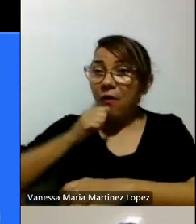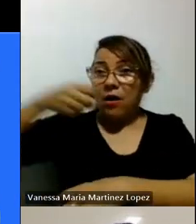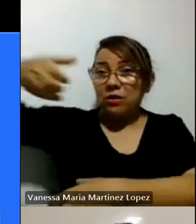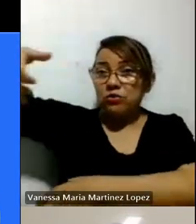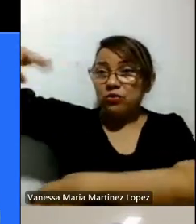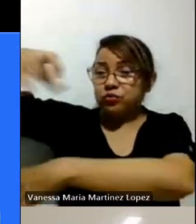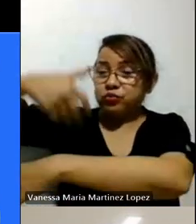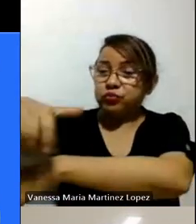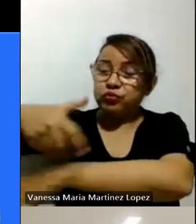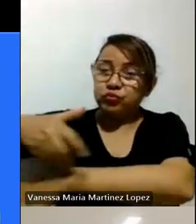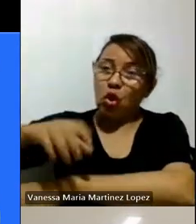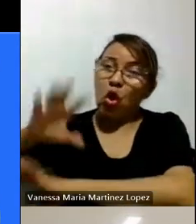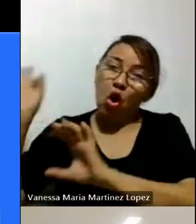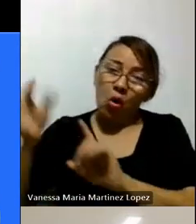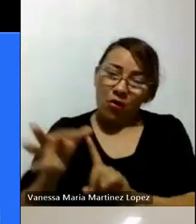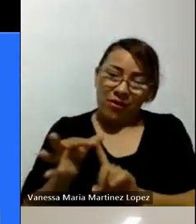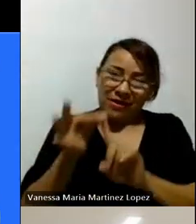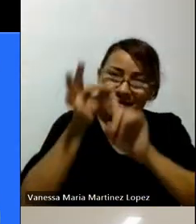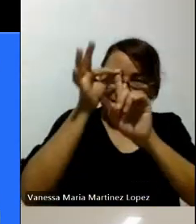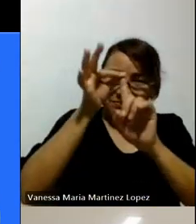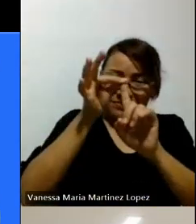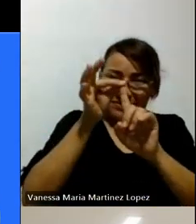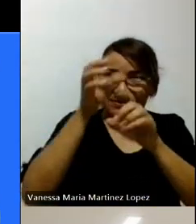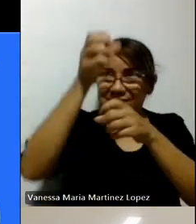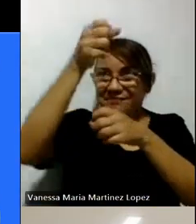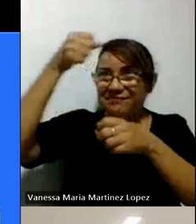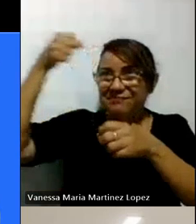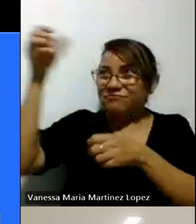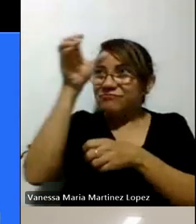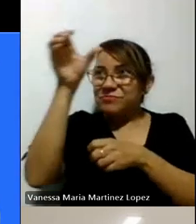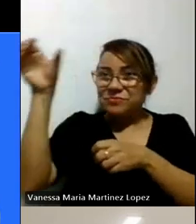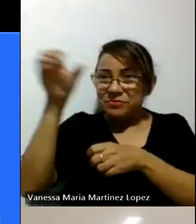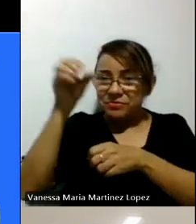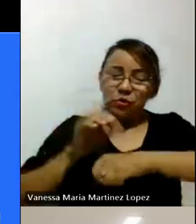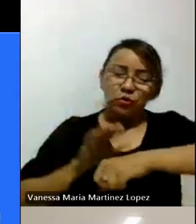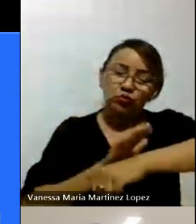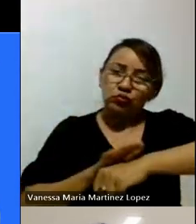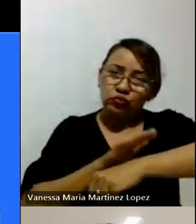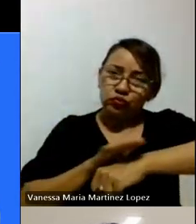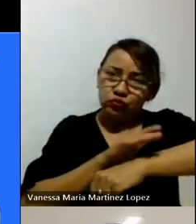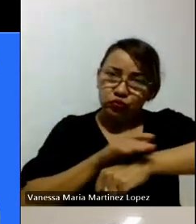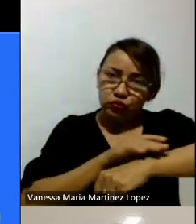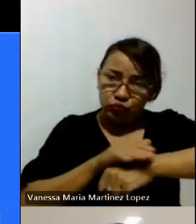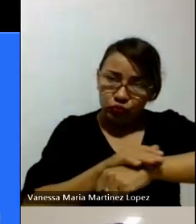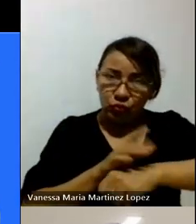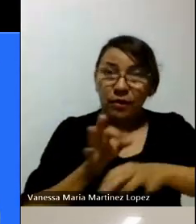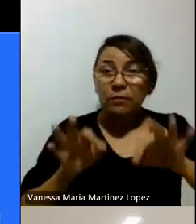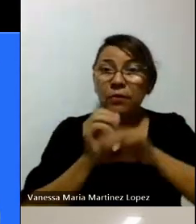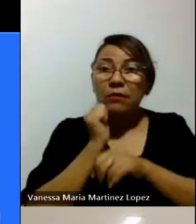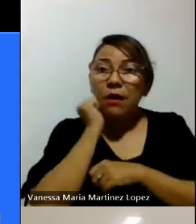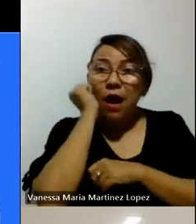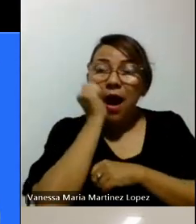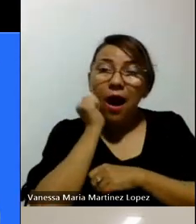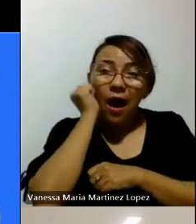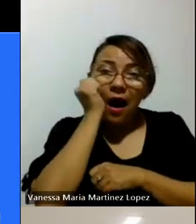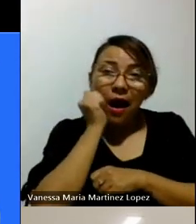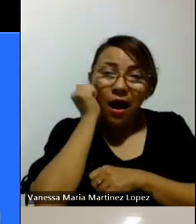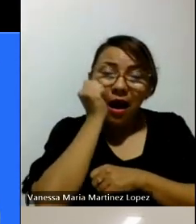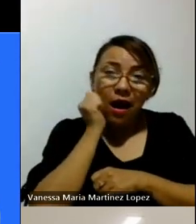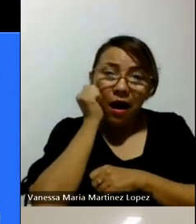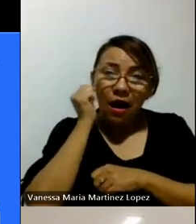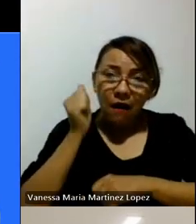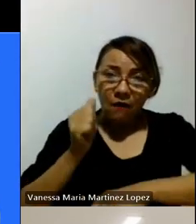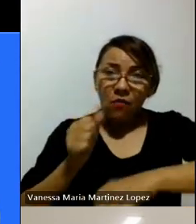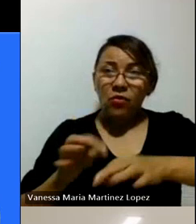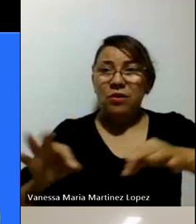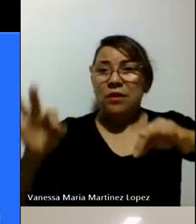agua estéril, como lo hablábamos en el video del botiquín. Utilizar jabón, si se puede, ojalá jabón antiséptico, y lavarlo siempre desde